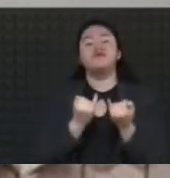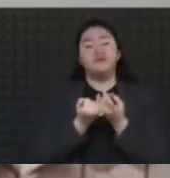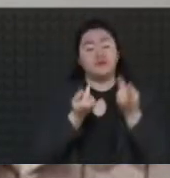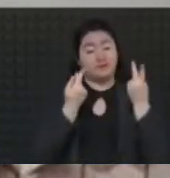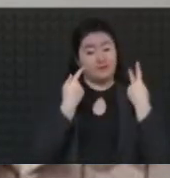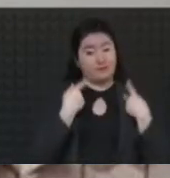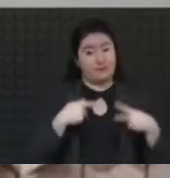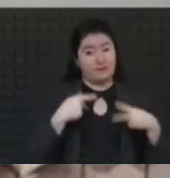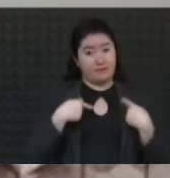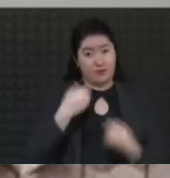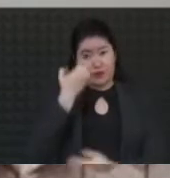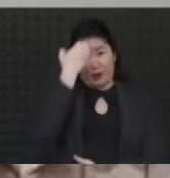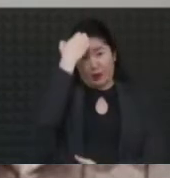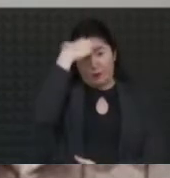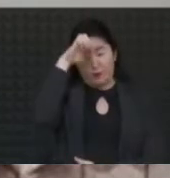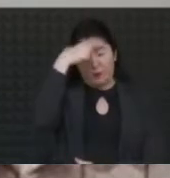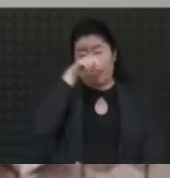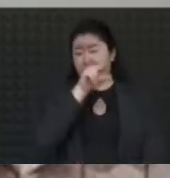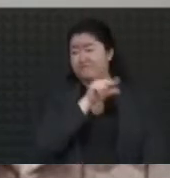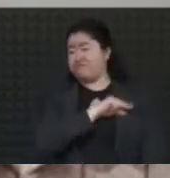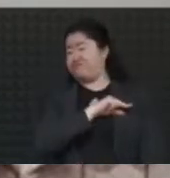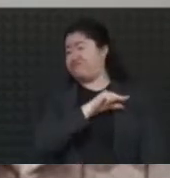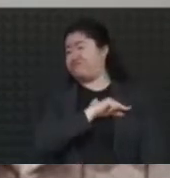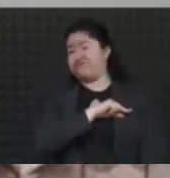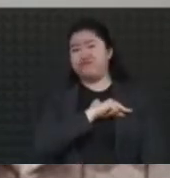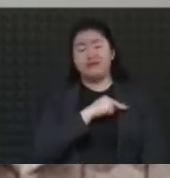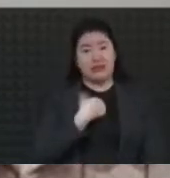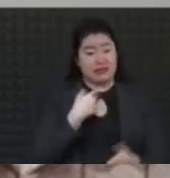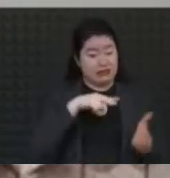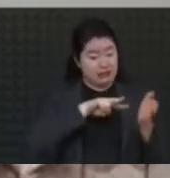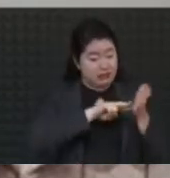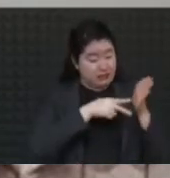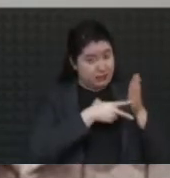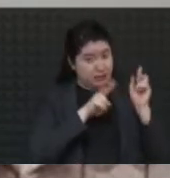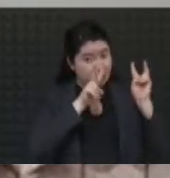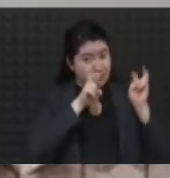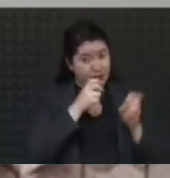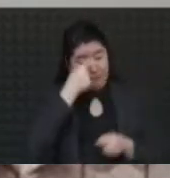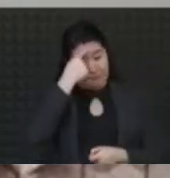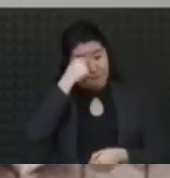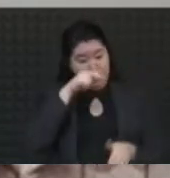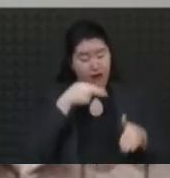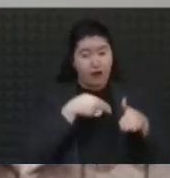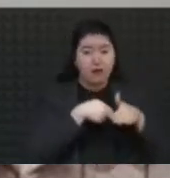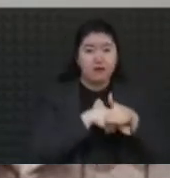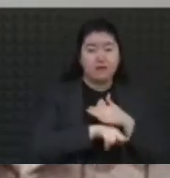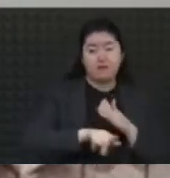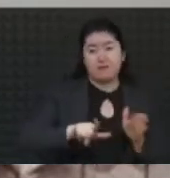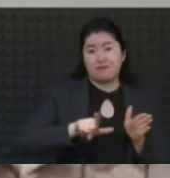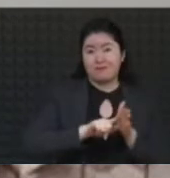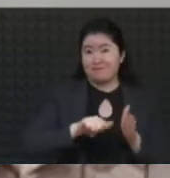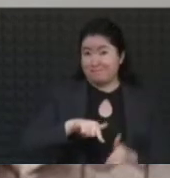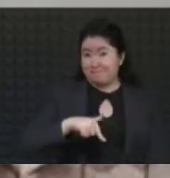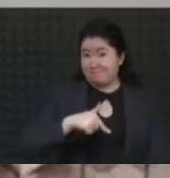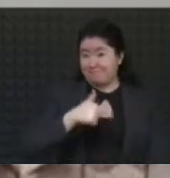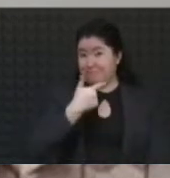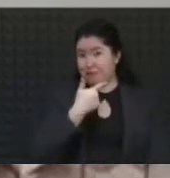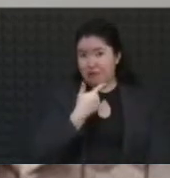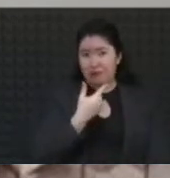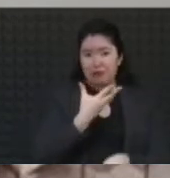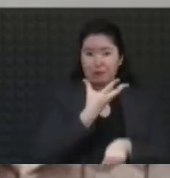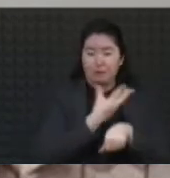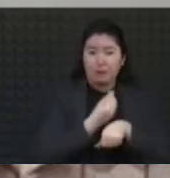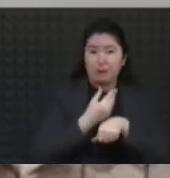ingeniería en poner al 100 la línea 12 del metro. Eso es lo que a mí me parece lo